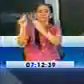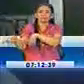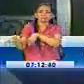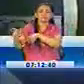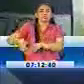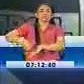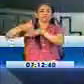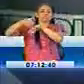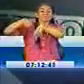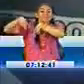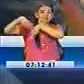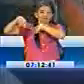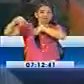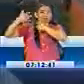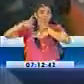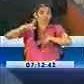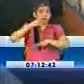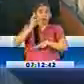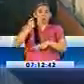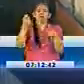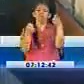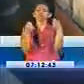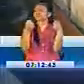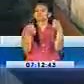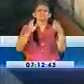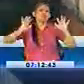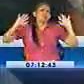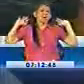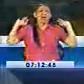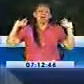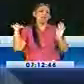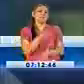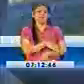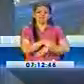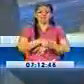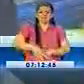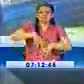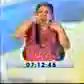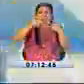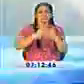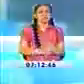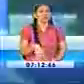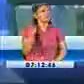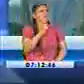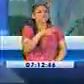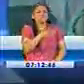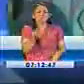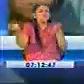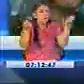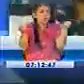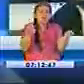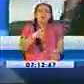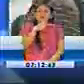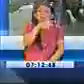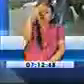que los conductores de las mismas no se mostraron muy conformes con esta medida. El operativo que es muy mal hecho, pero saben muy bien que todas